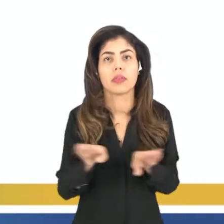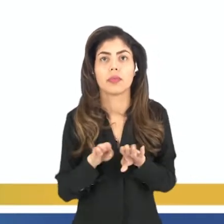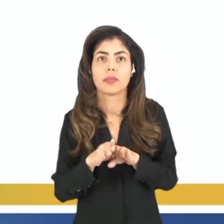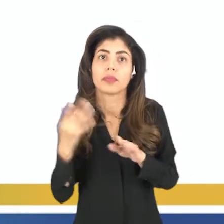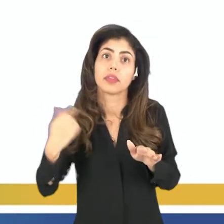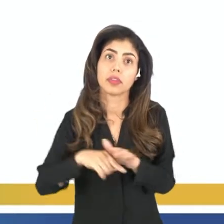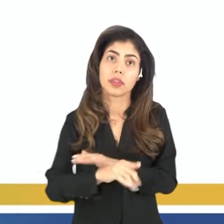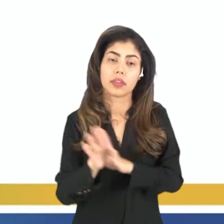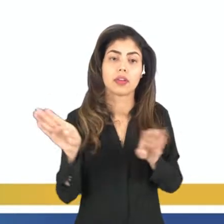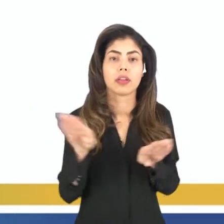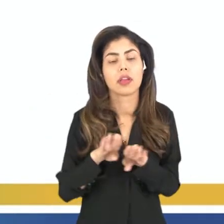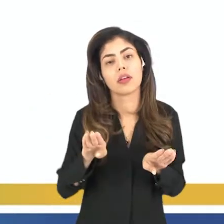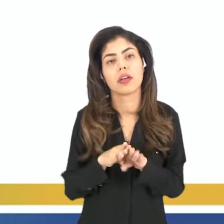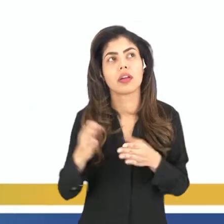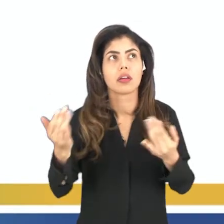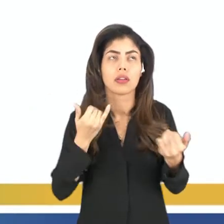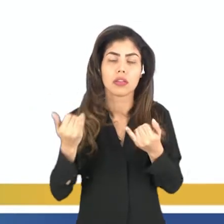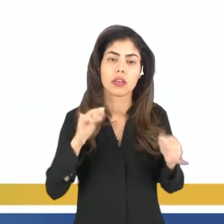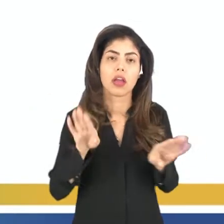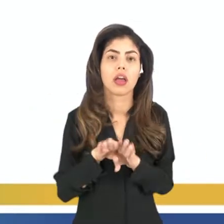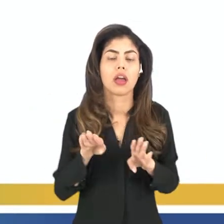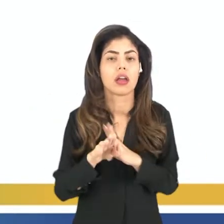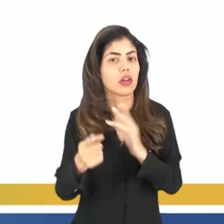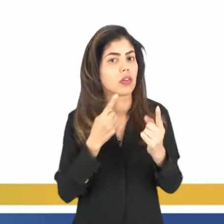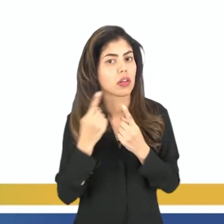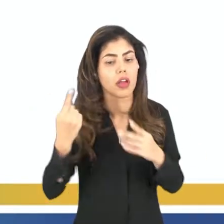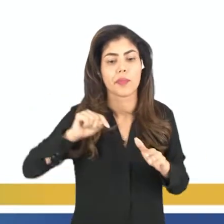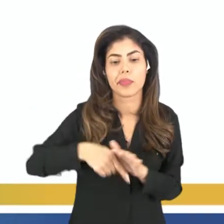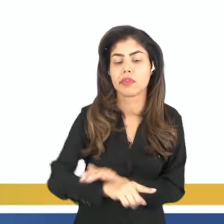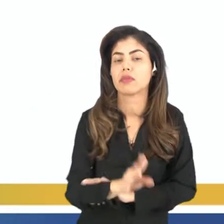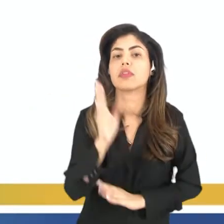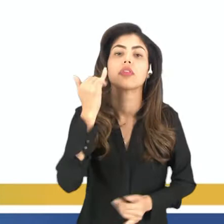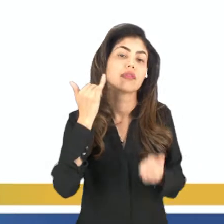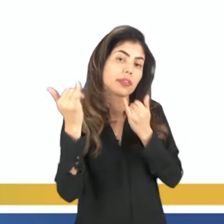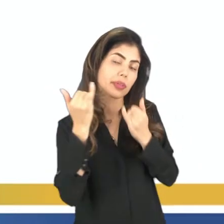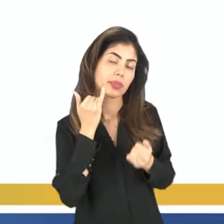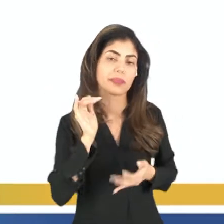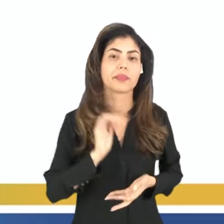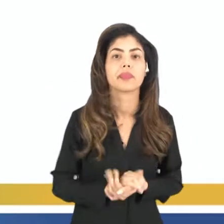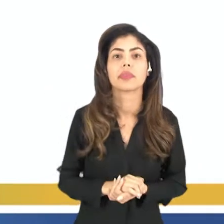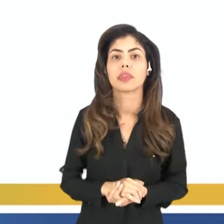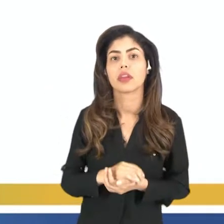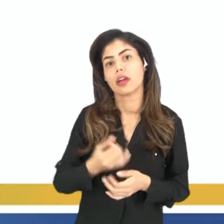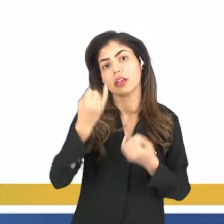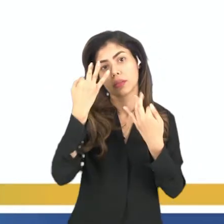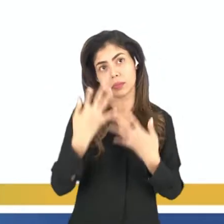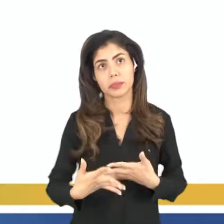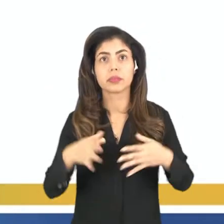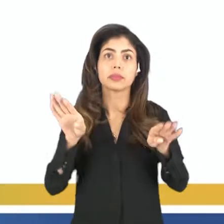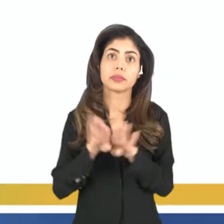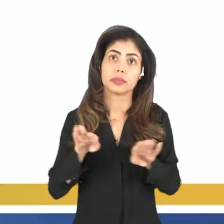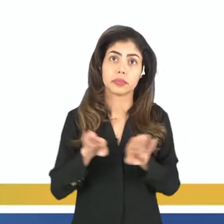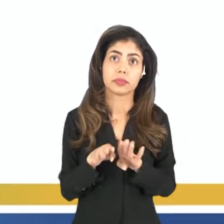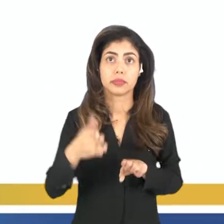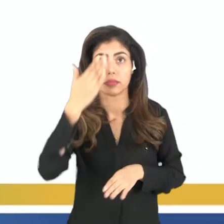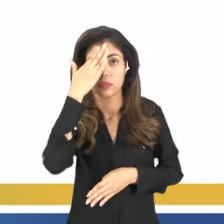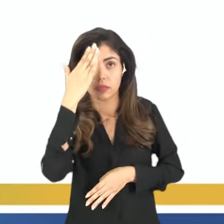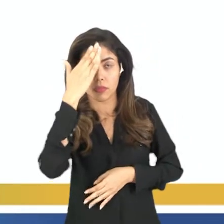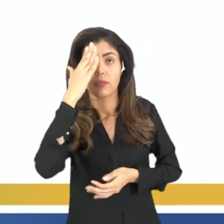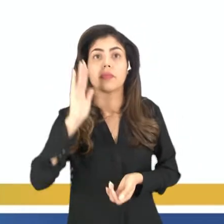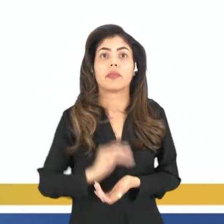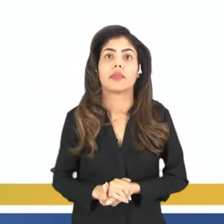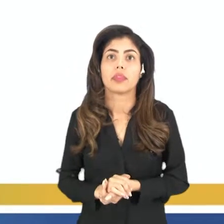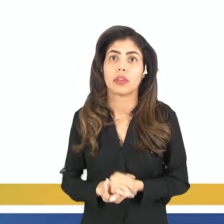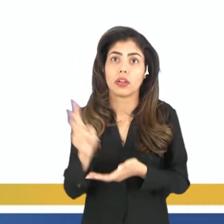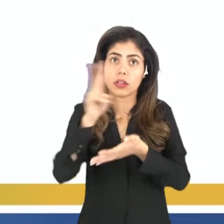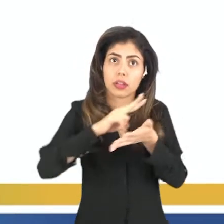lectura crítica estará asociada a una comprensión profunda de la información. Alcanzando este grado de comprensión, el lector